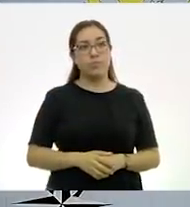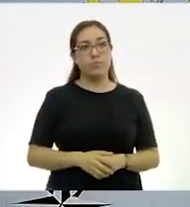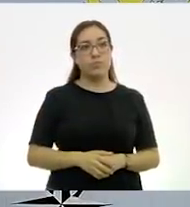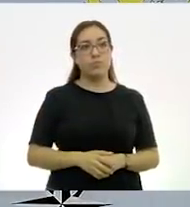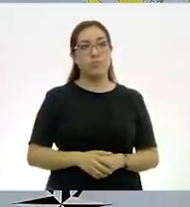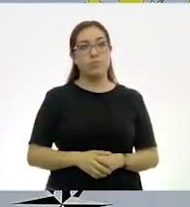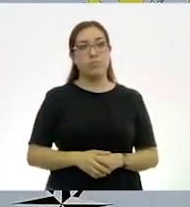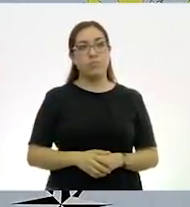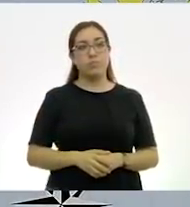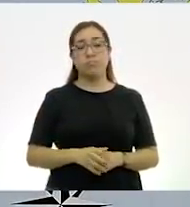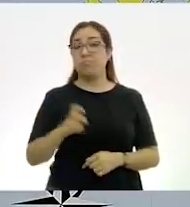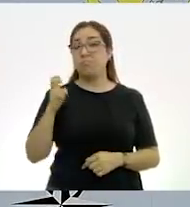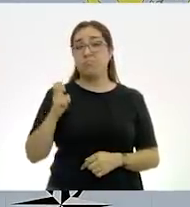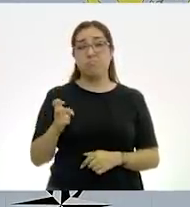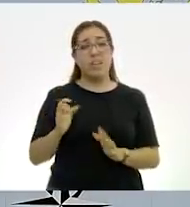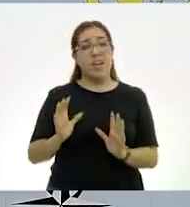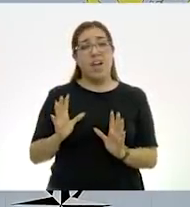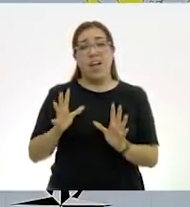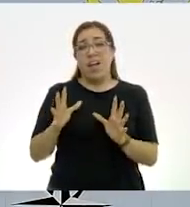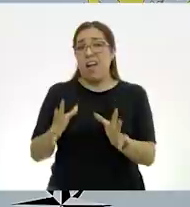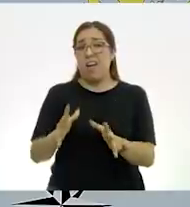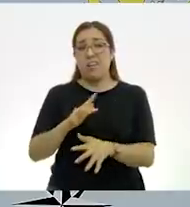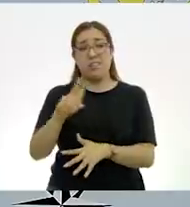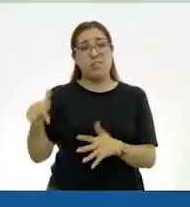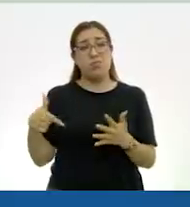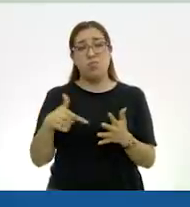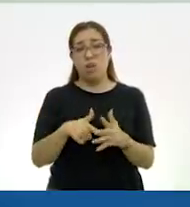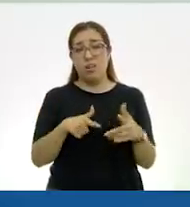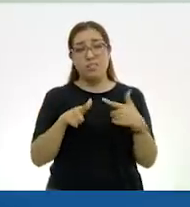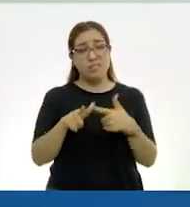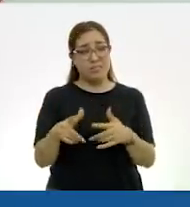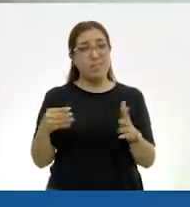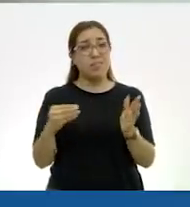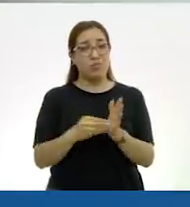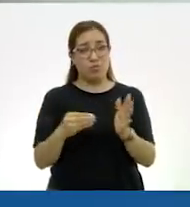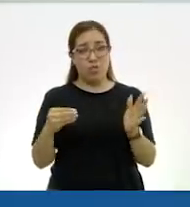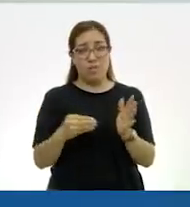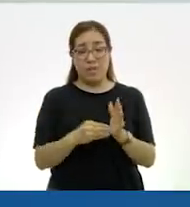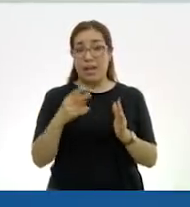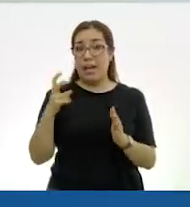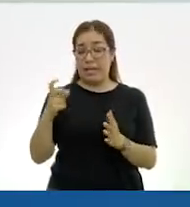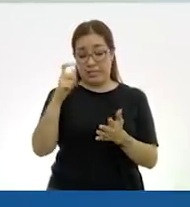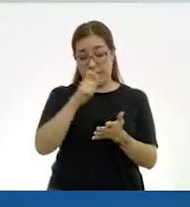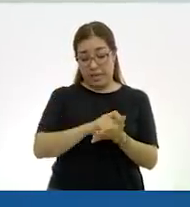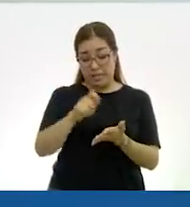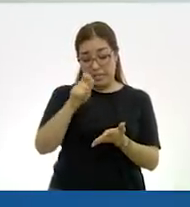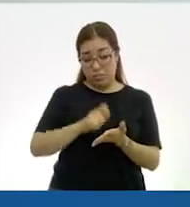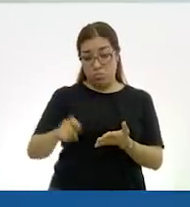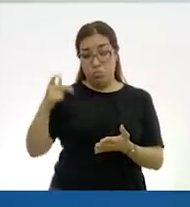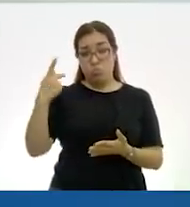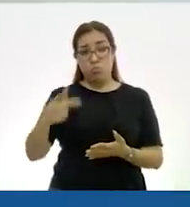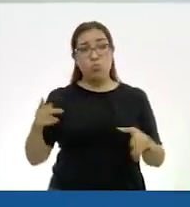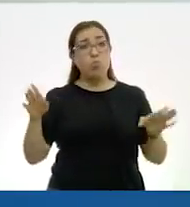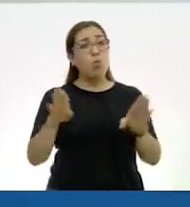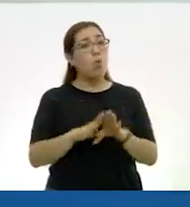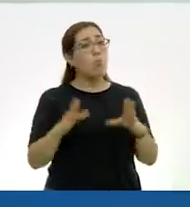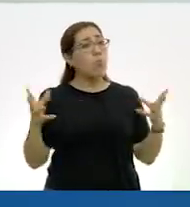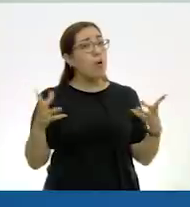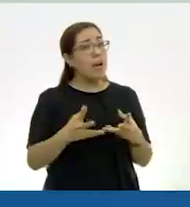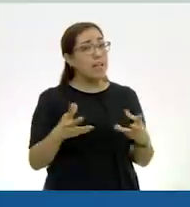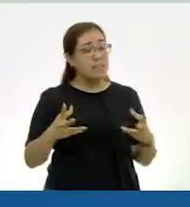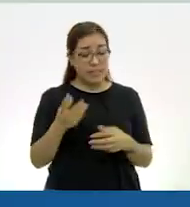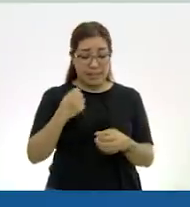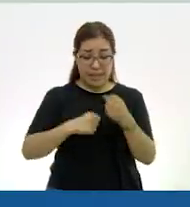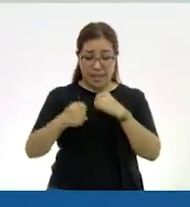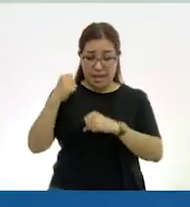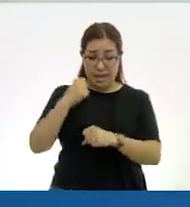este lugar que no ha cambiado. Su Egipto. escritura está basada en símbolos y data del año